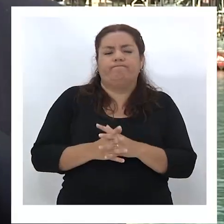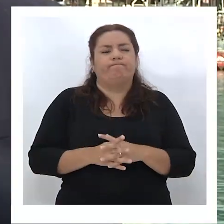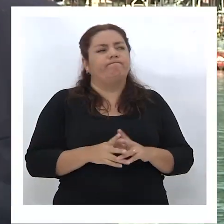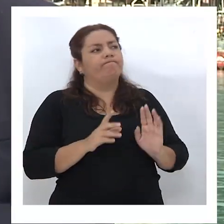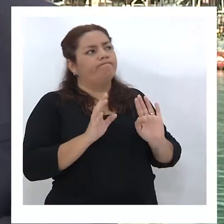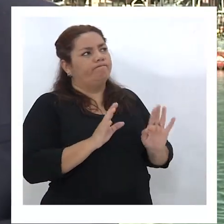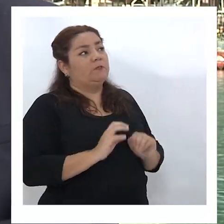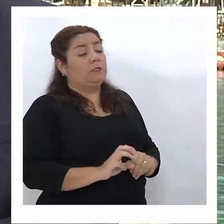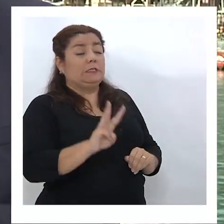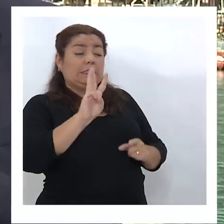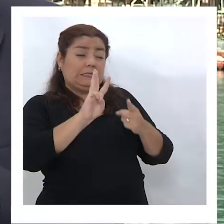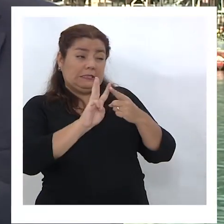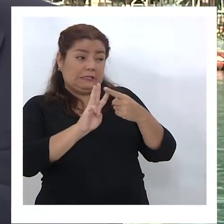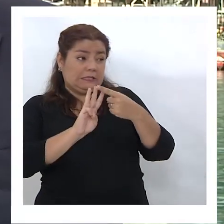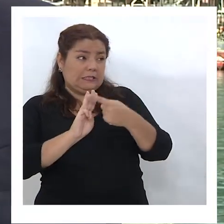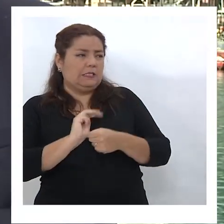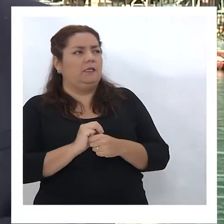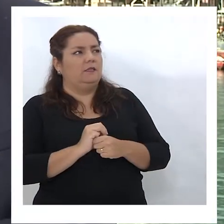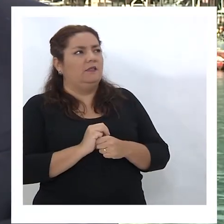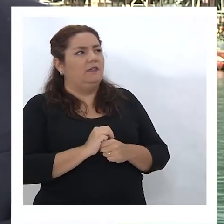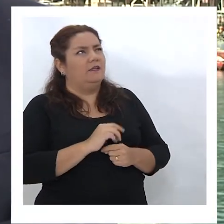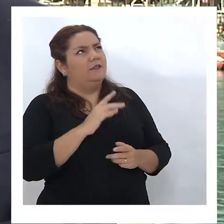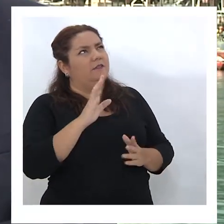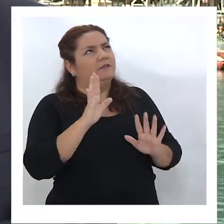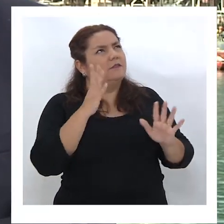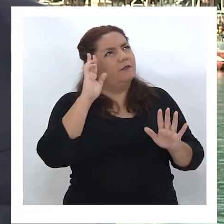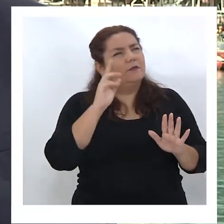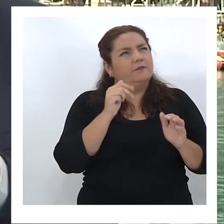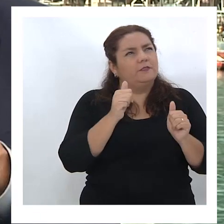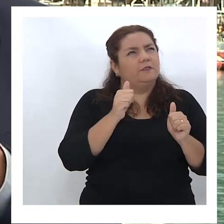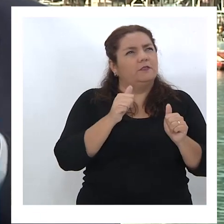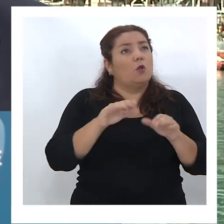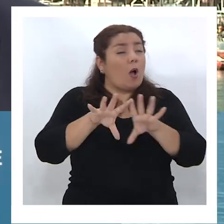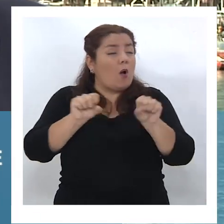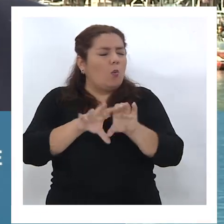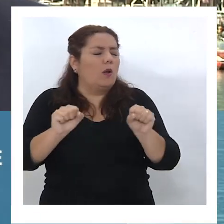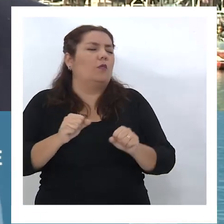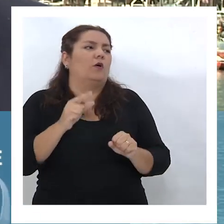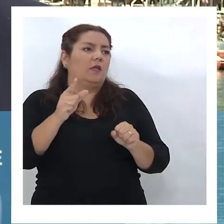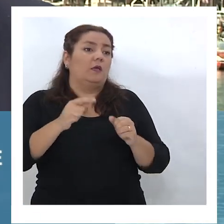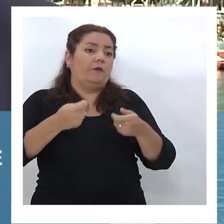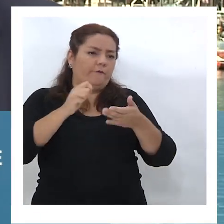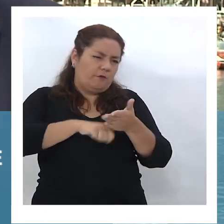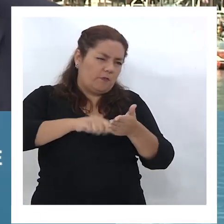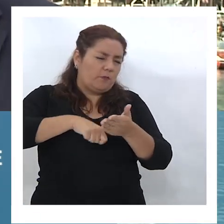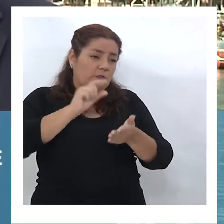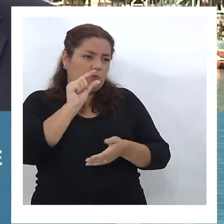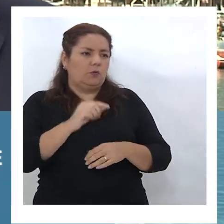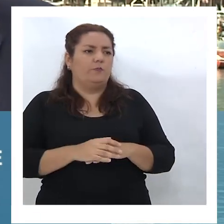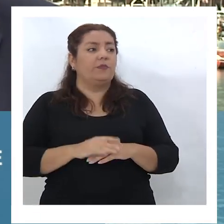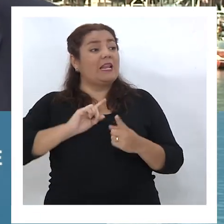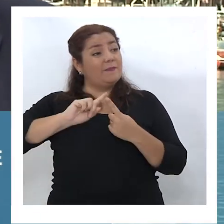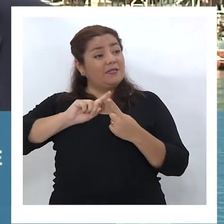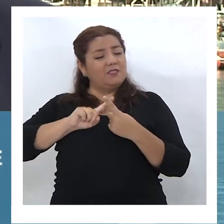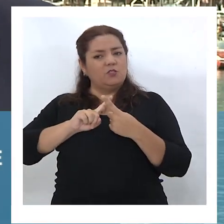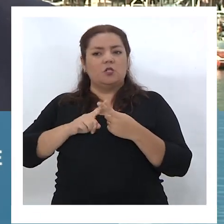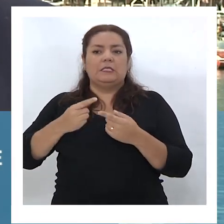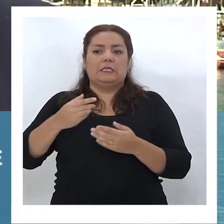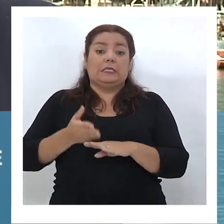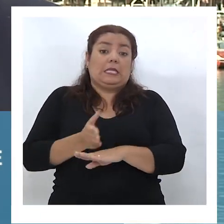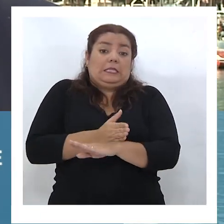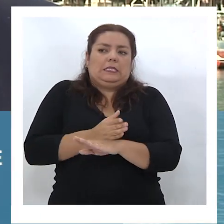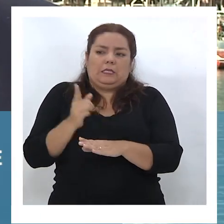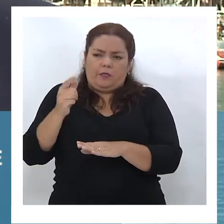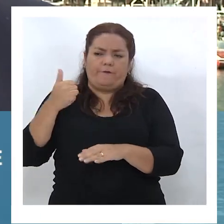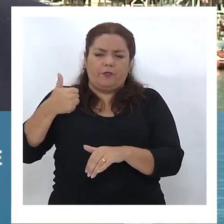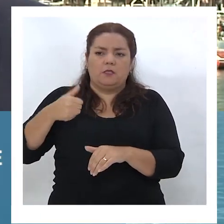agencia? Tres grandes instrumentos, los acuerdos de producción limpia como el que acabamos de firmar, los acuerdos de preinversión que tienen que ver con la participación temprana de la comunidad en los